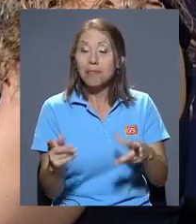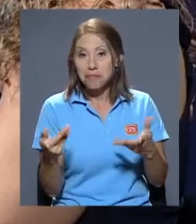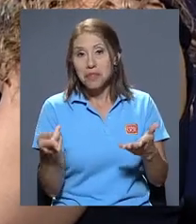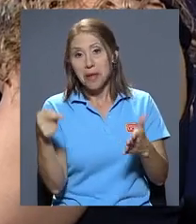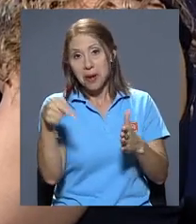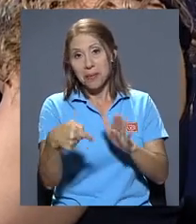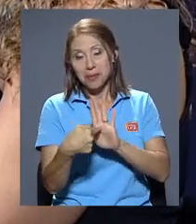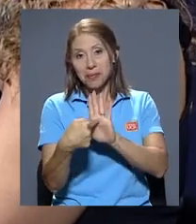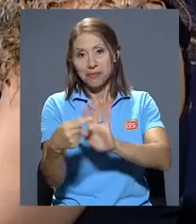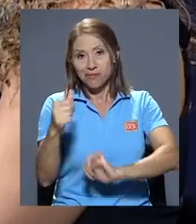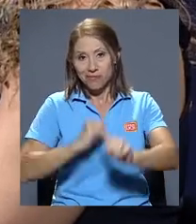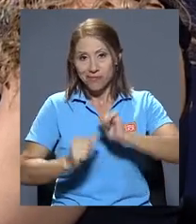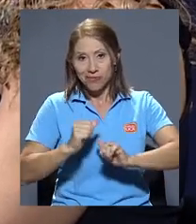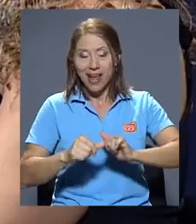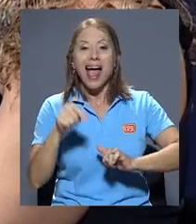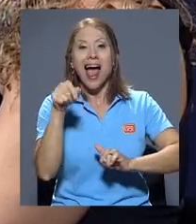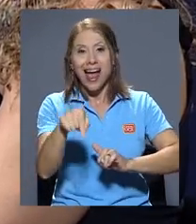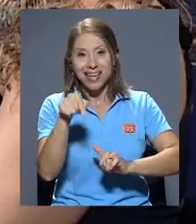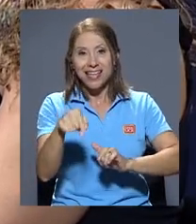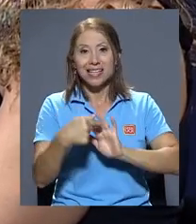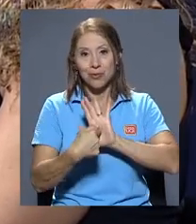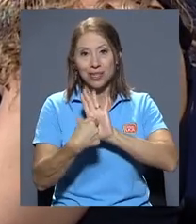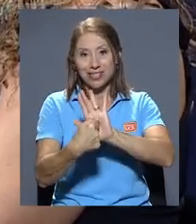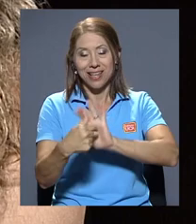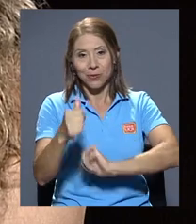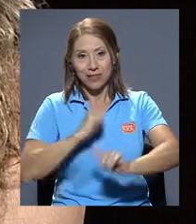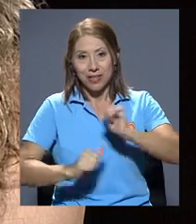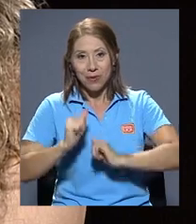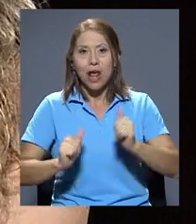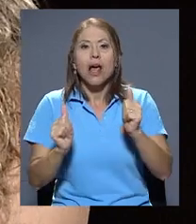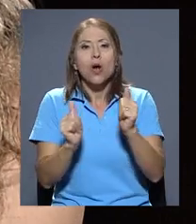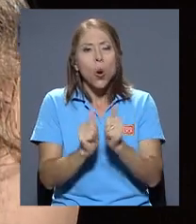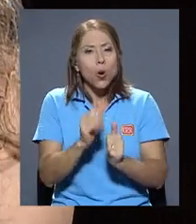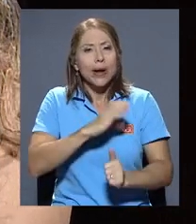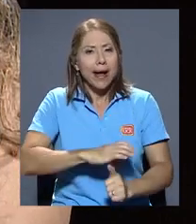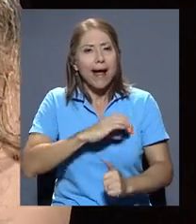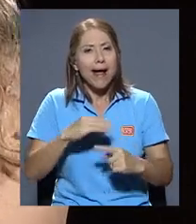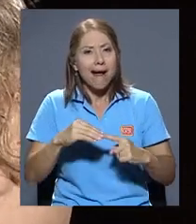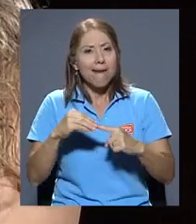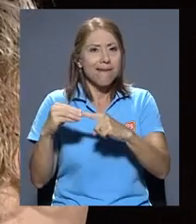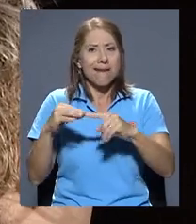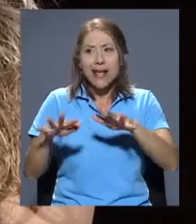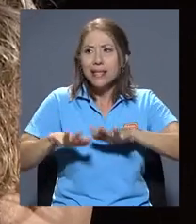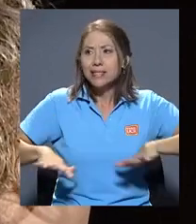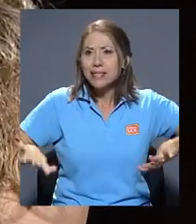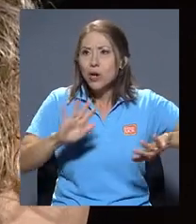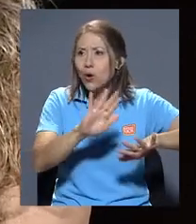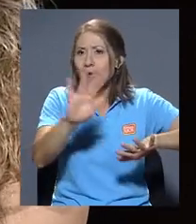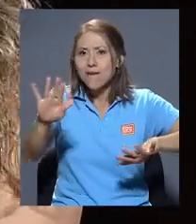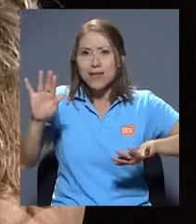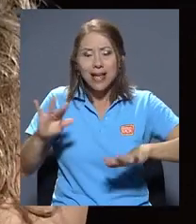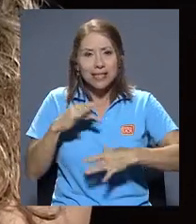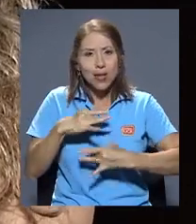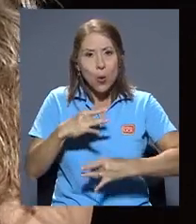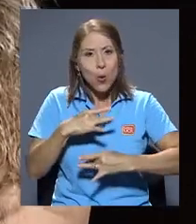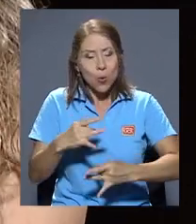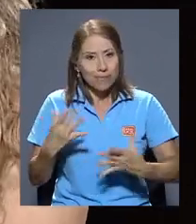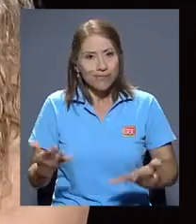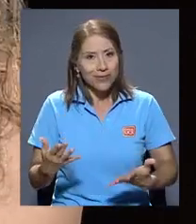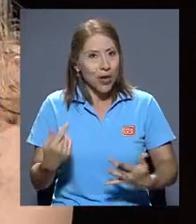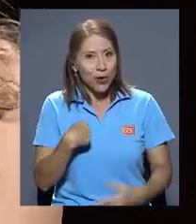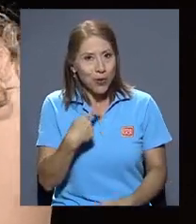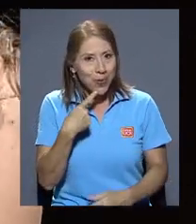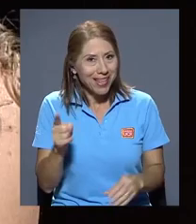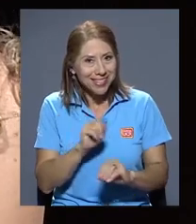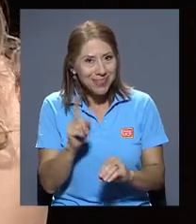pues estamos haciendo ahí esta temporada con unas particularidades escenográficas bastante interesantes, que